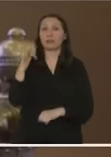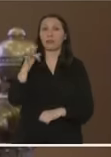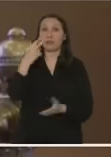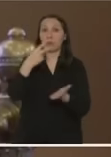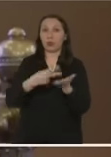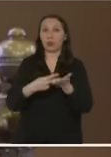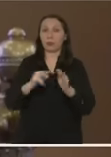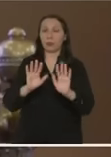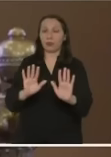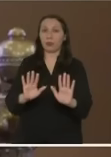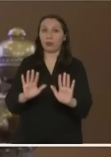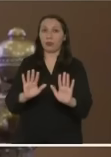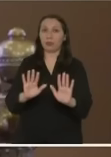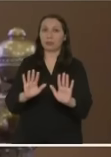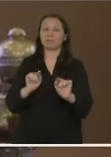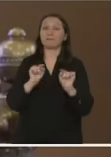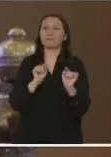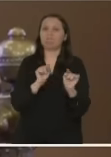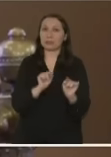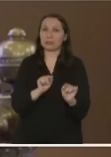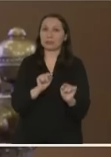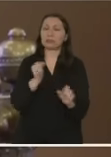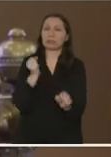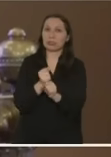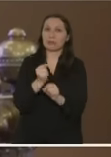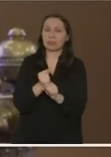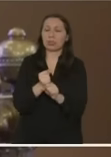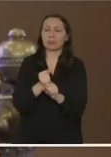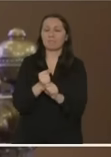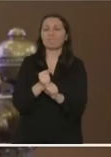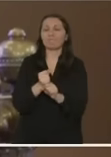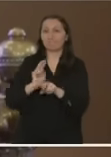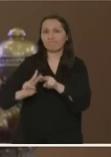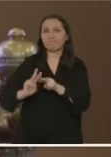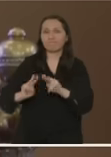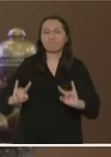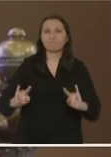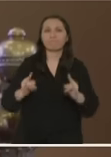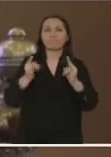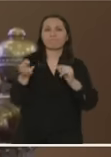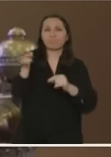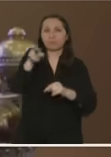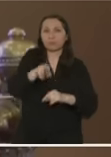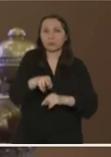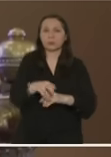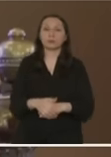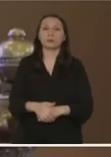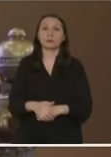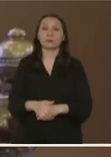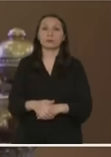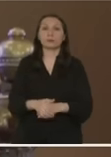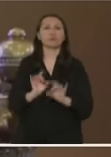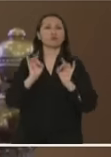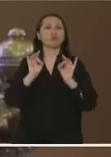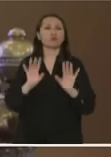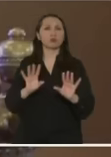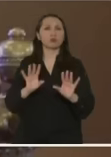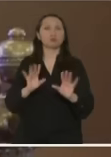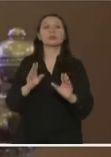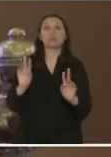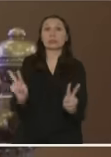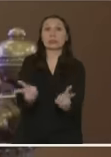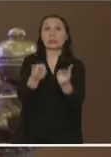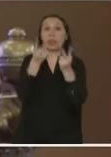febrero de 2010 y fue su tarea enfrentar la reconstrucción. La gesta épica